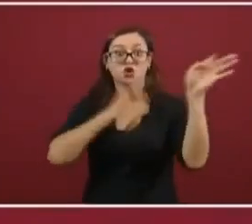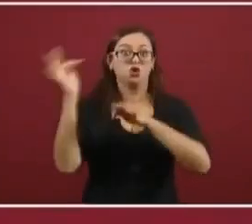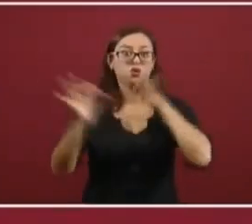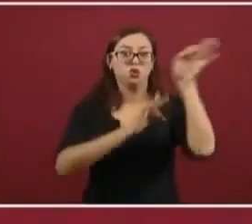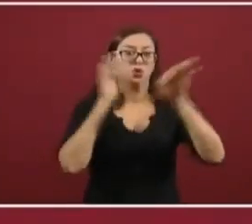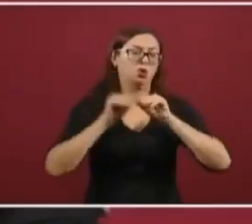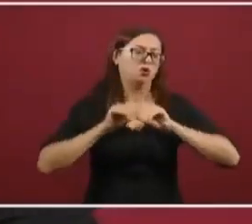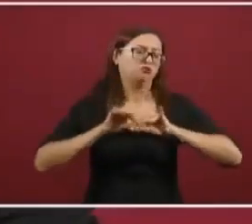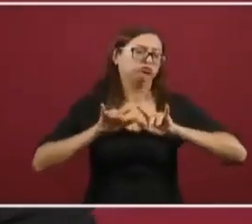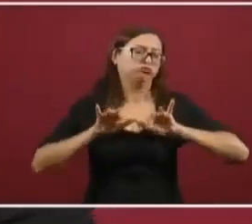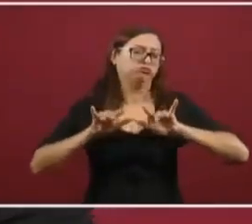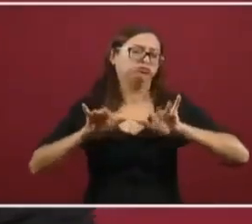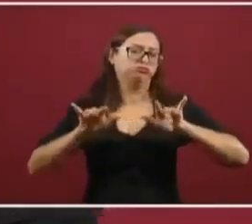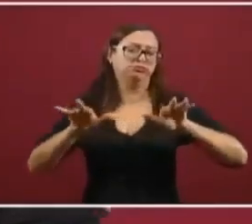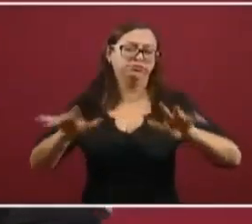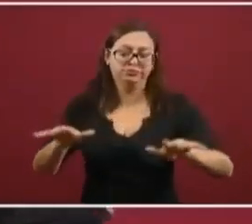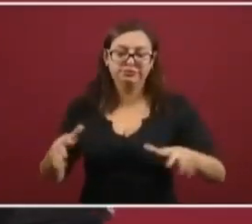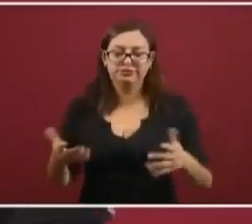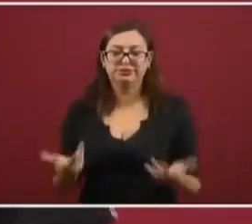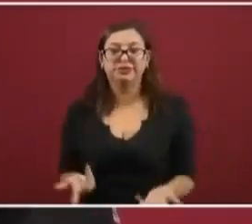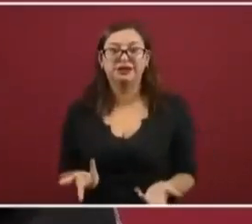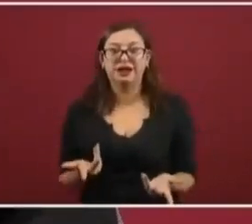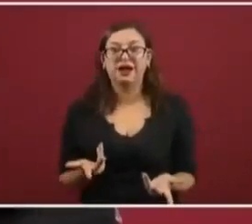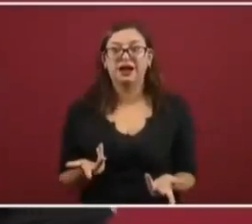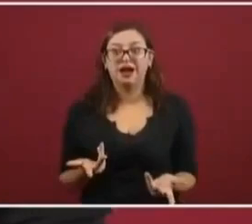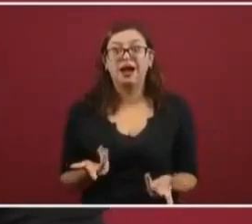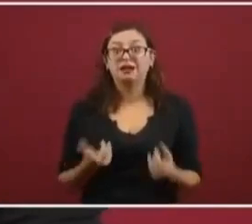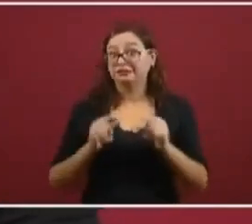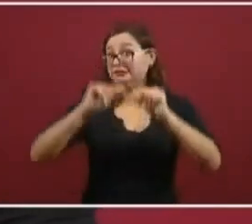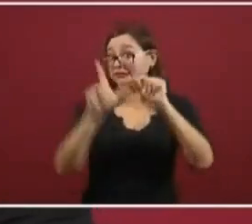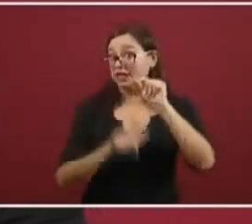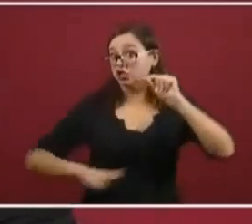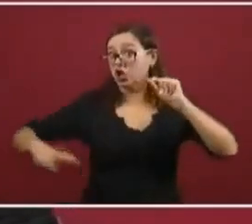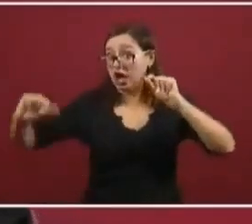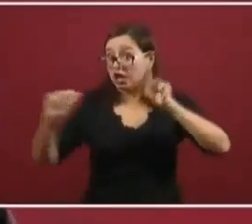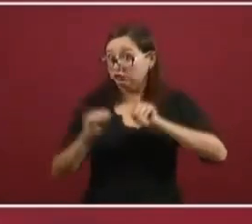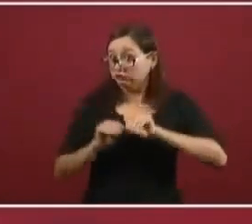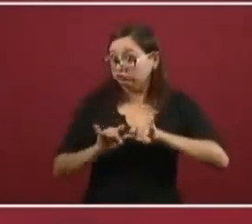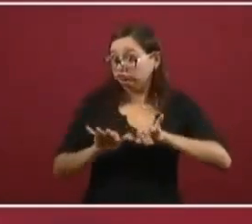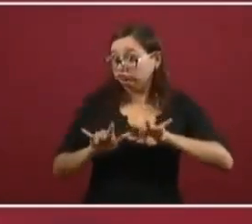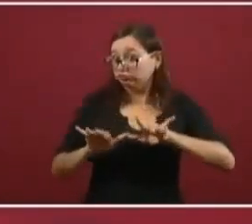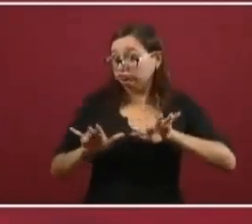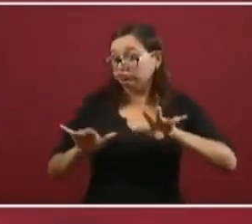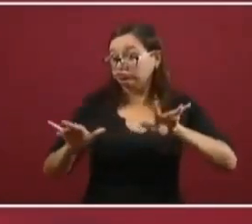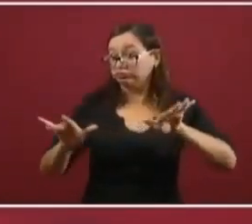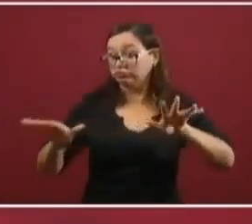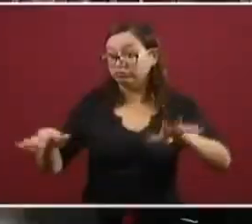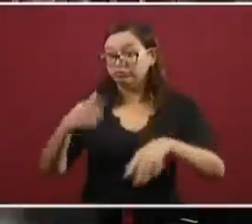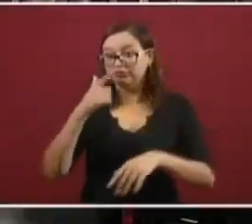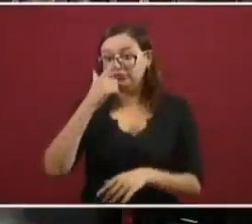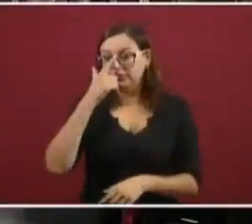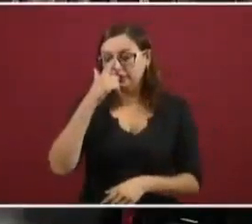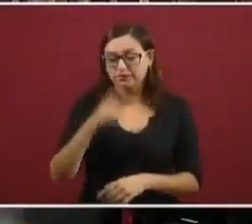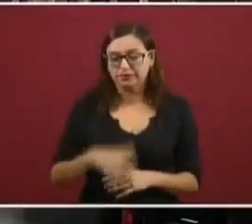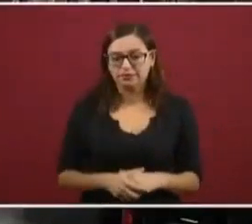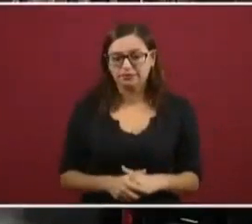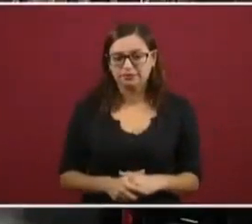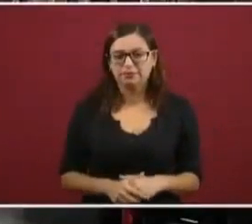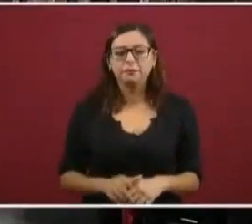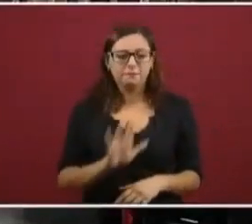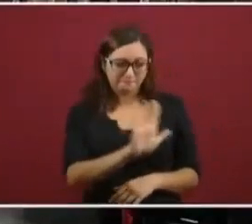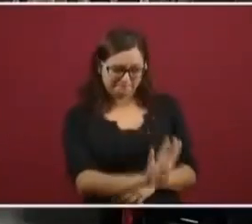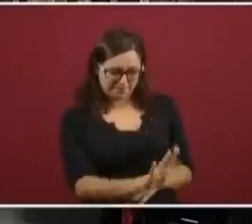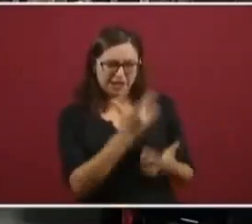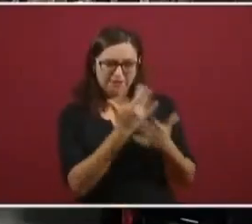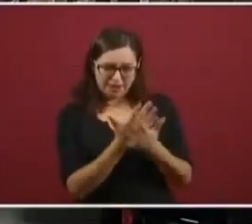noticia ahí si hubo Cadena Nacional eh Son exfuncionarios del gobierno pasado déjame